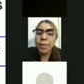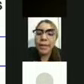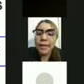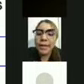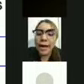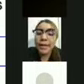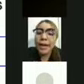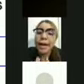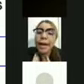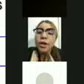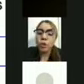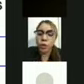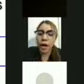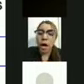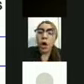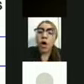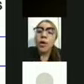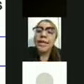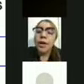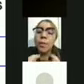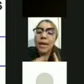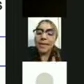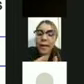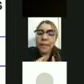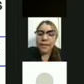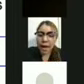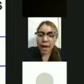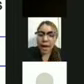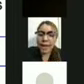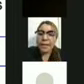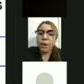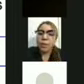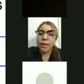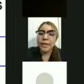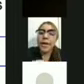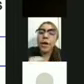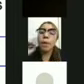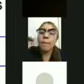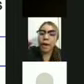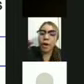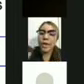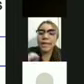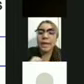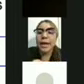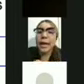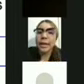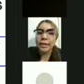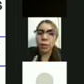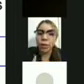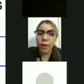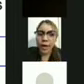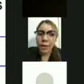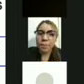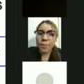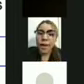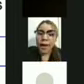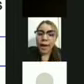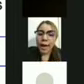del aprendizaje de la lectura, como desde lo más elemental hasta lo más complejo, que sería la